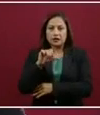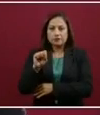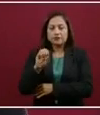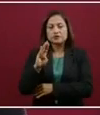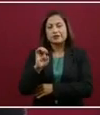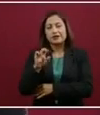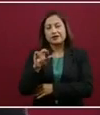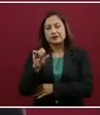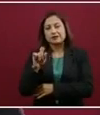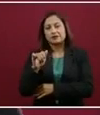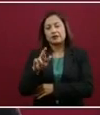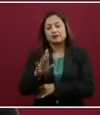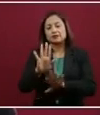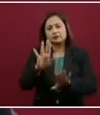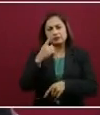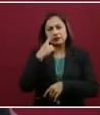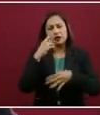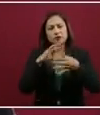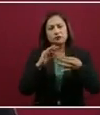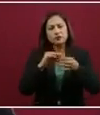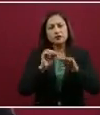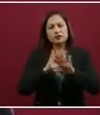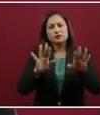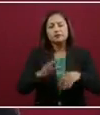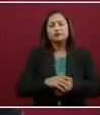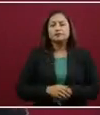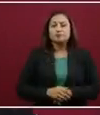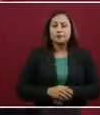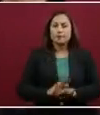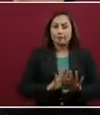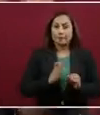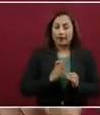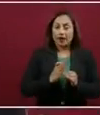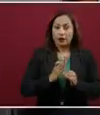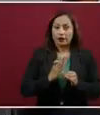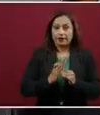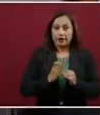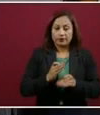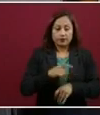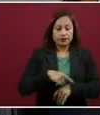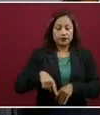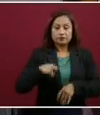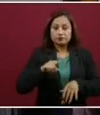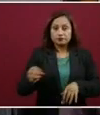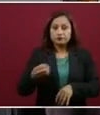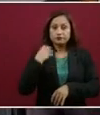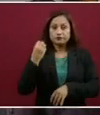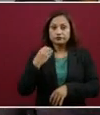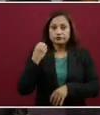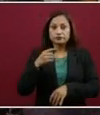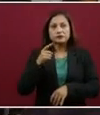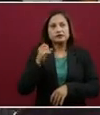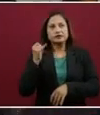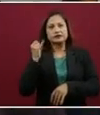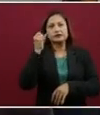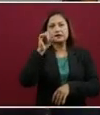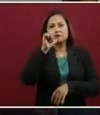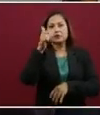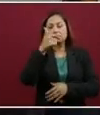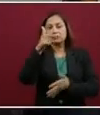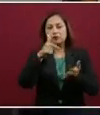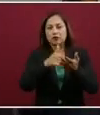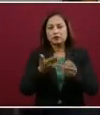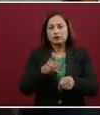muy importante, porque mientras ahorita nosotros hablamos, pues hay gente haciendo fila, sacando ficha. Es la cosa que